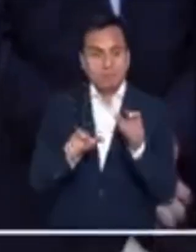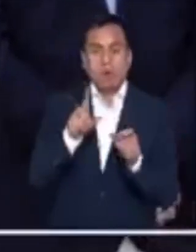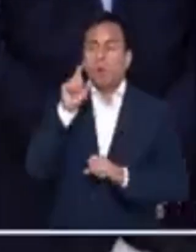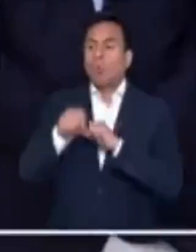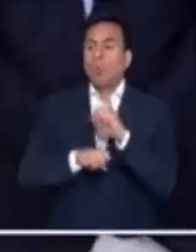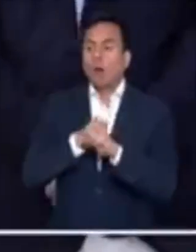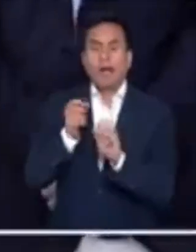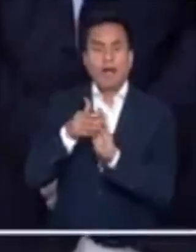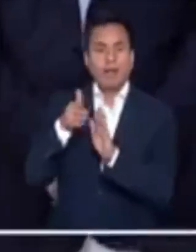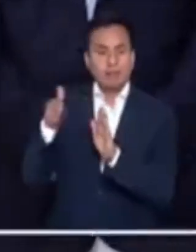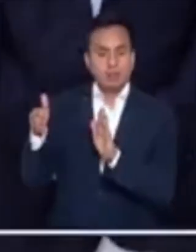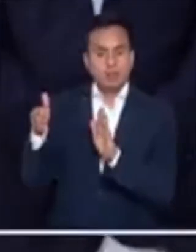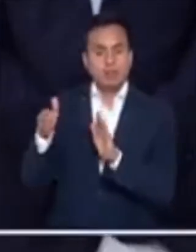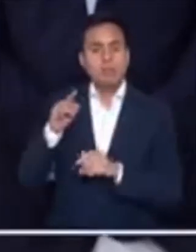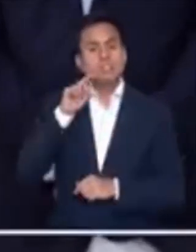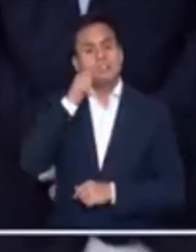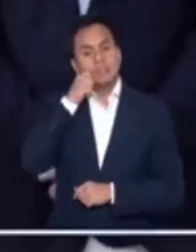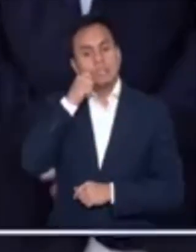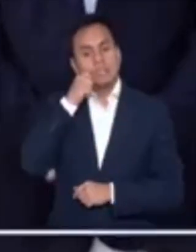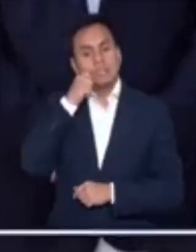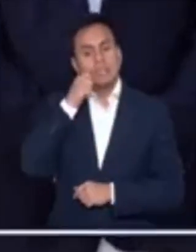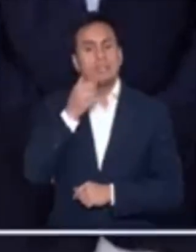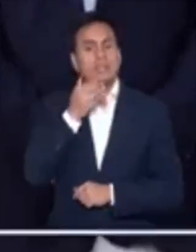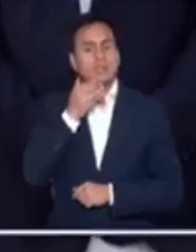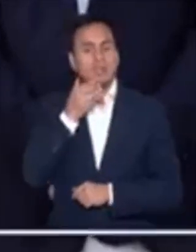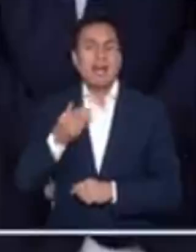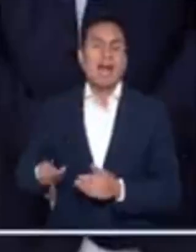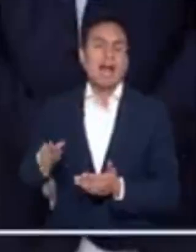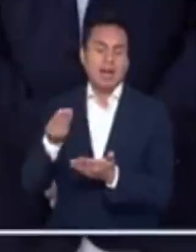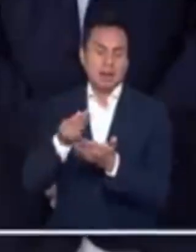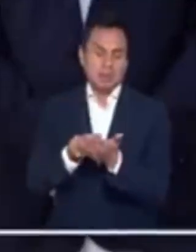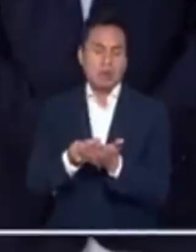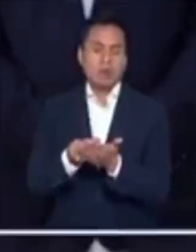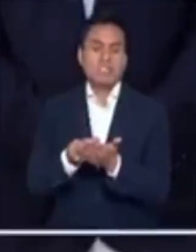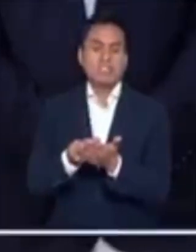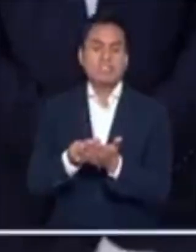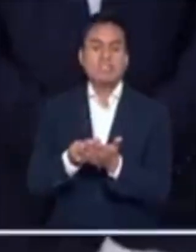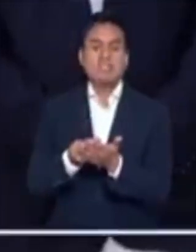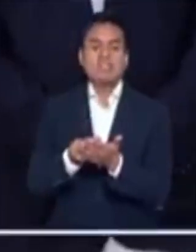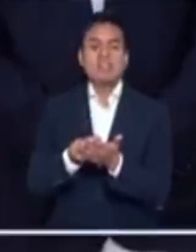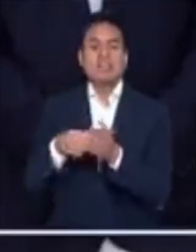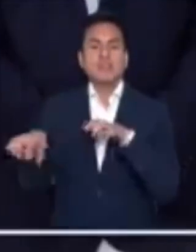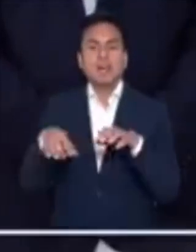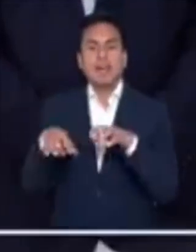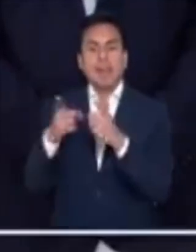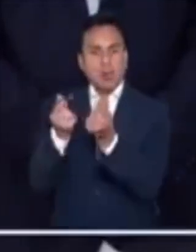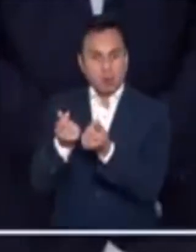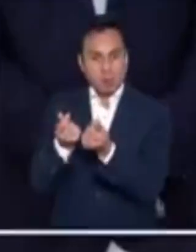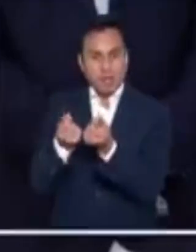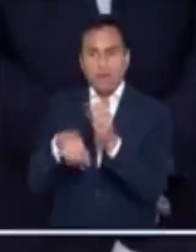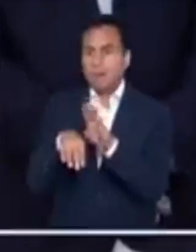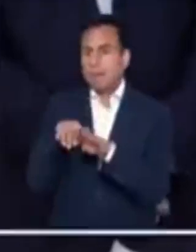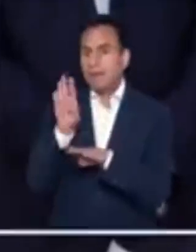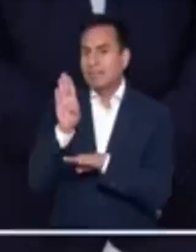año, lo que va a ser también un aporte a la actividad económica, como son los más